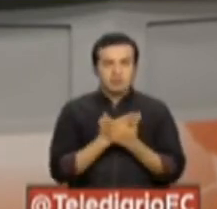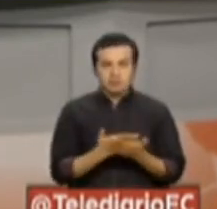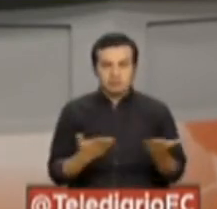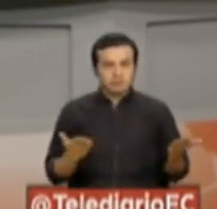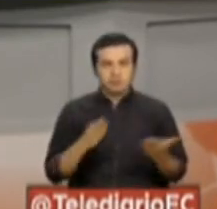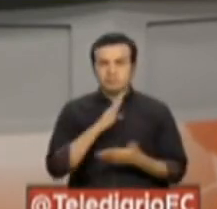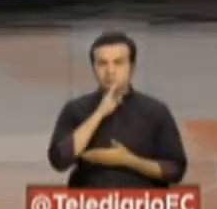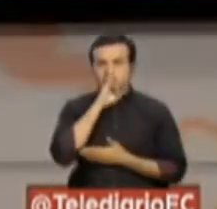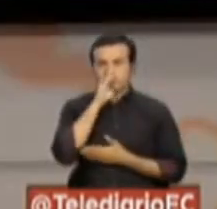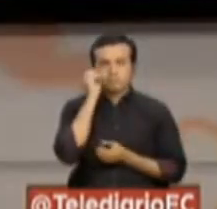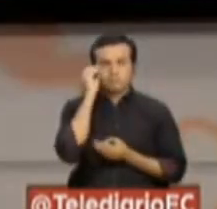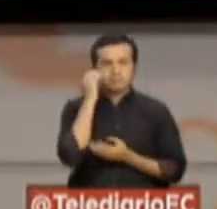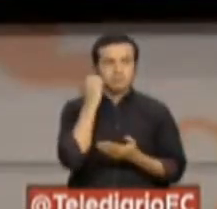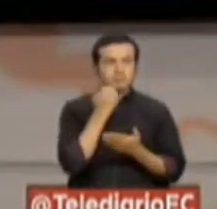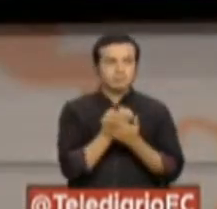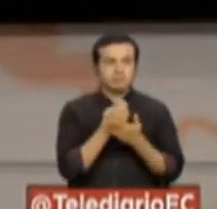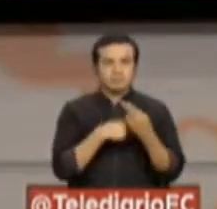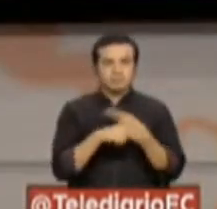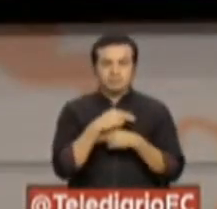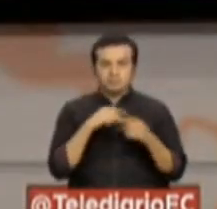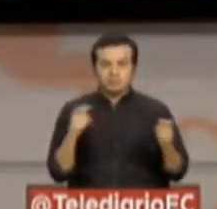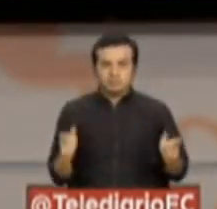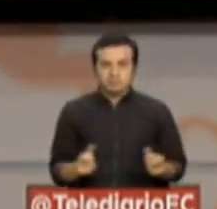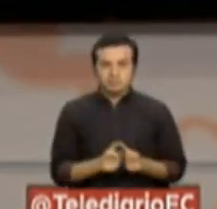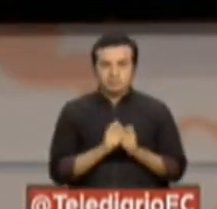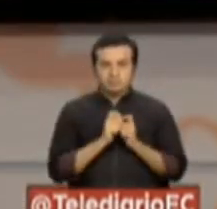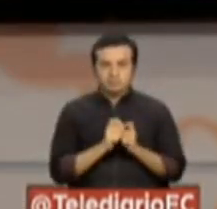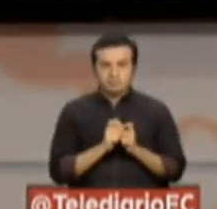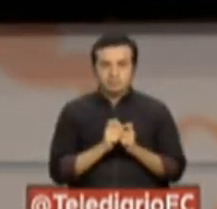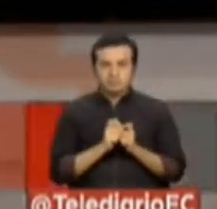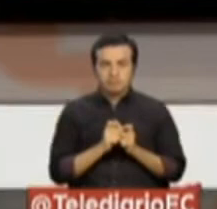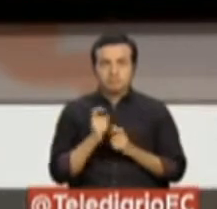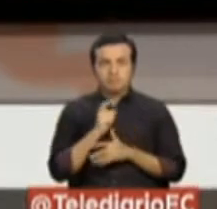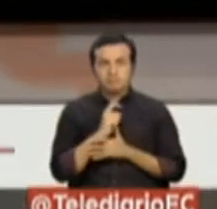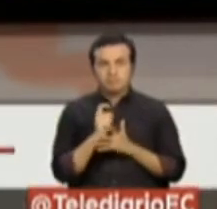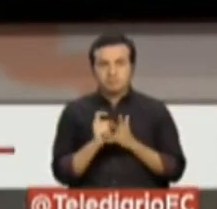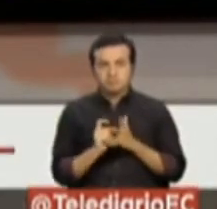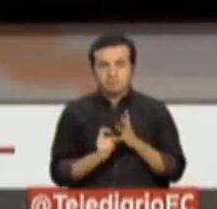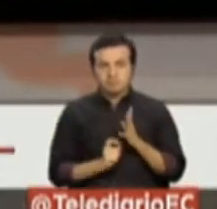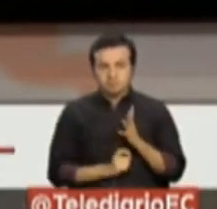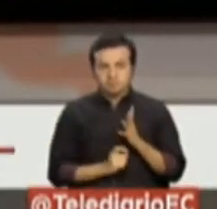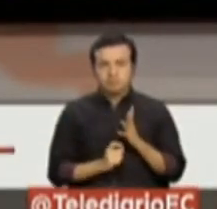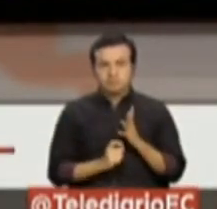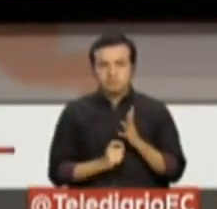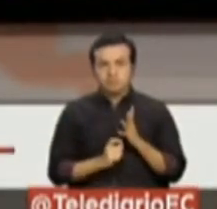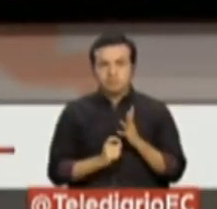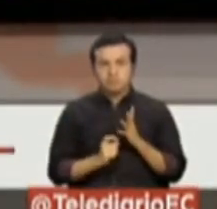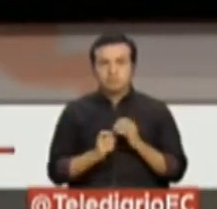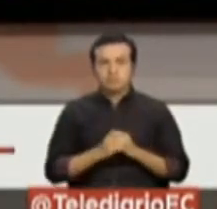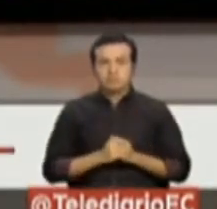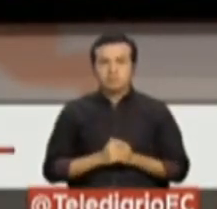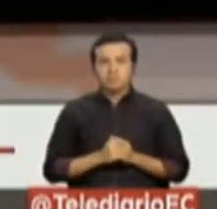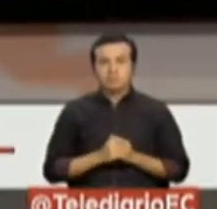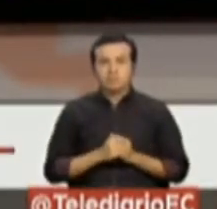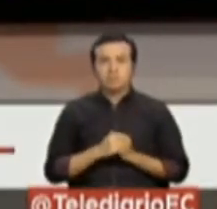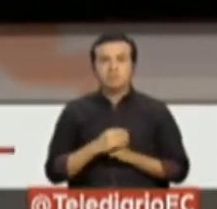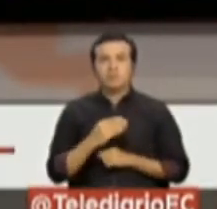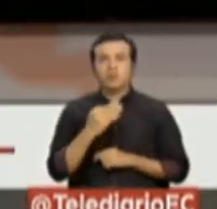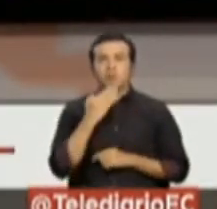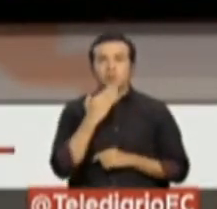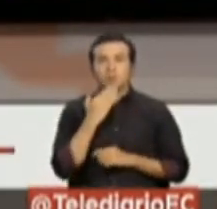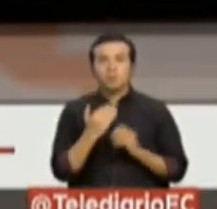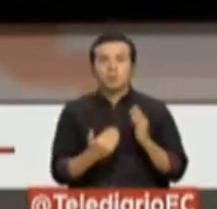de siempre para la economía popular y solidaria. Bueno, pues no podemos más que recibir con optimismo total. No es